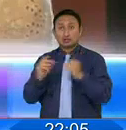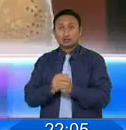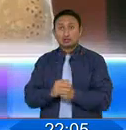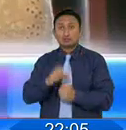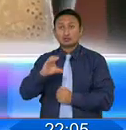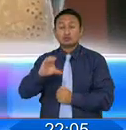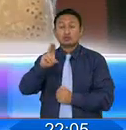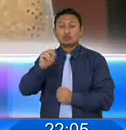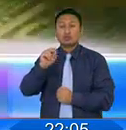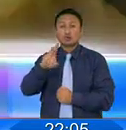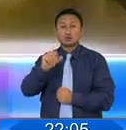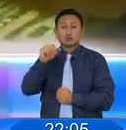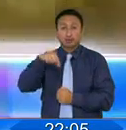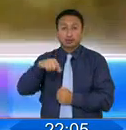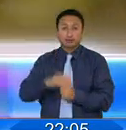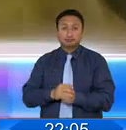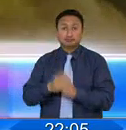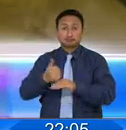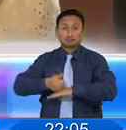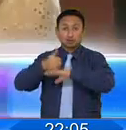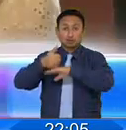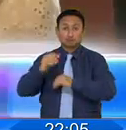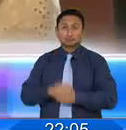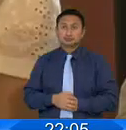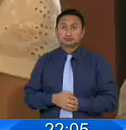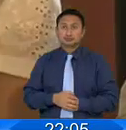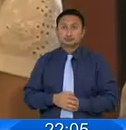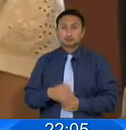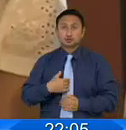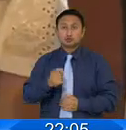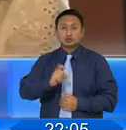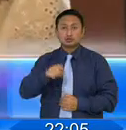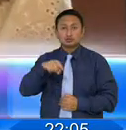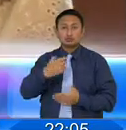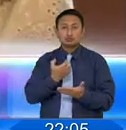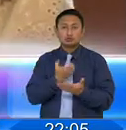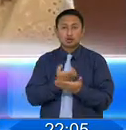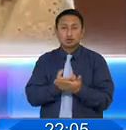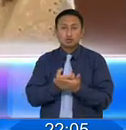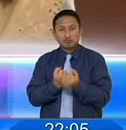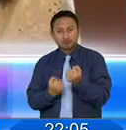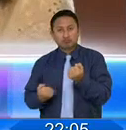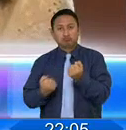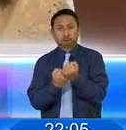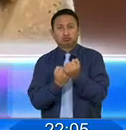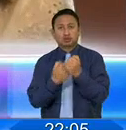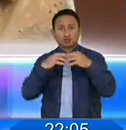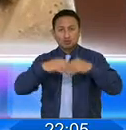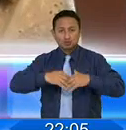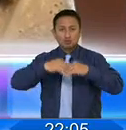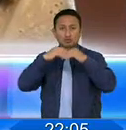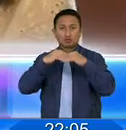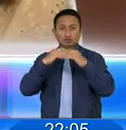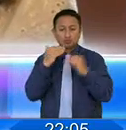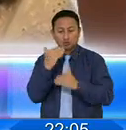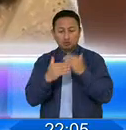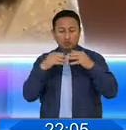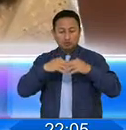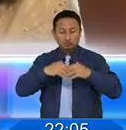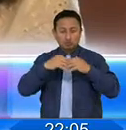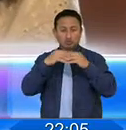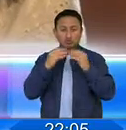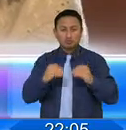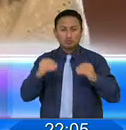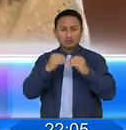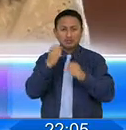Cueva liderará esta cartera de Estado. Necesitamos una economía que se fortalezca, que logre crecimiento y empleo de